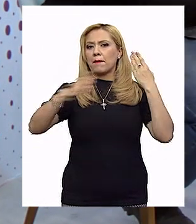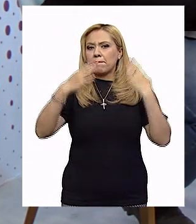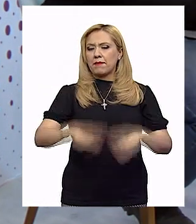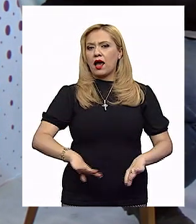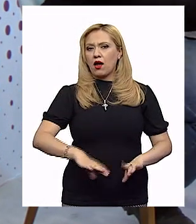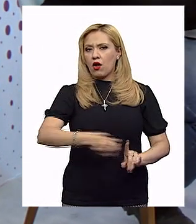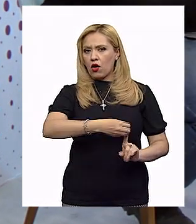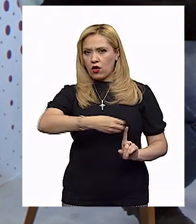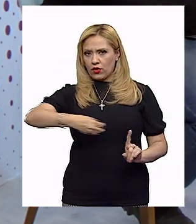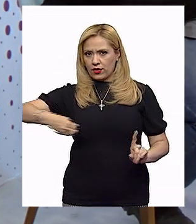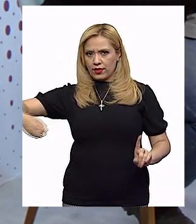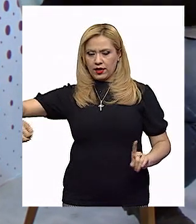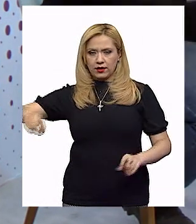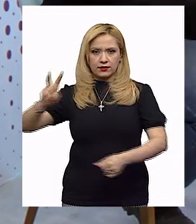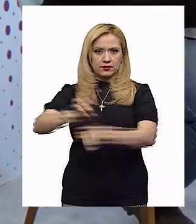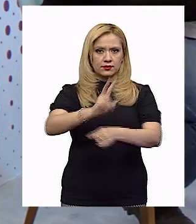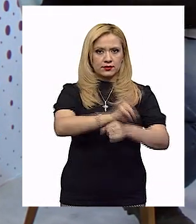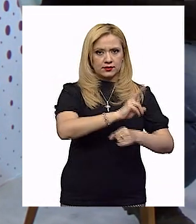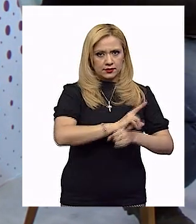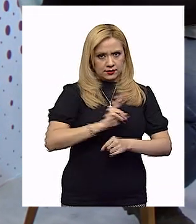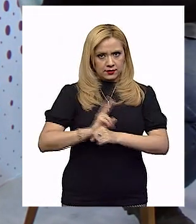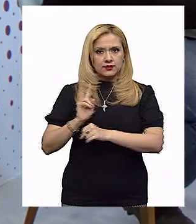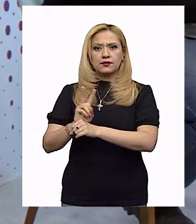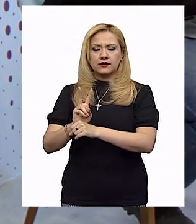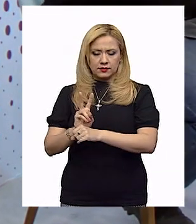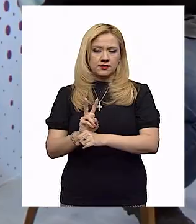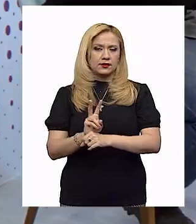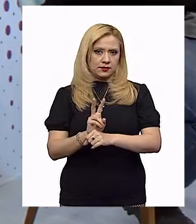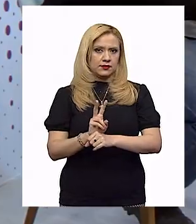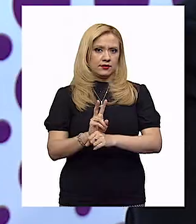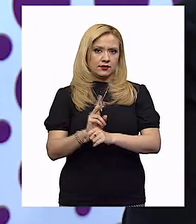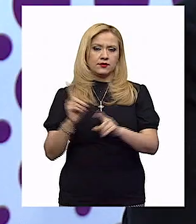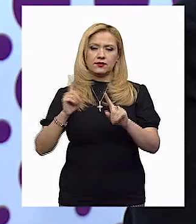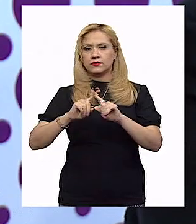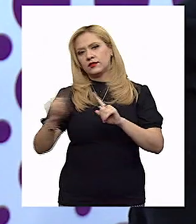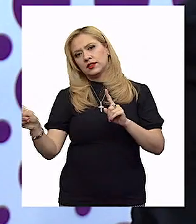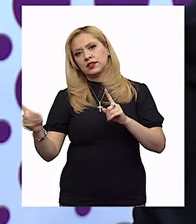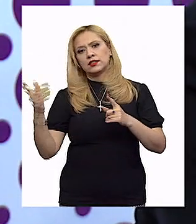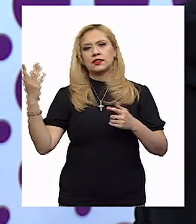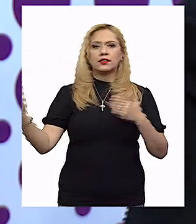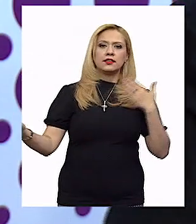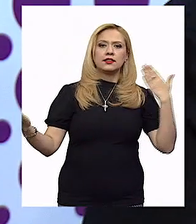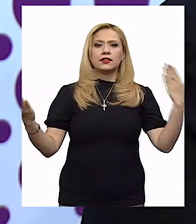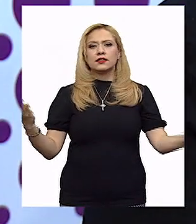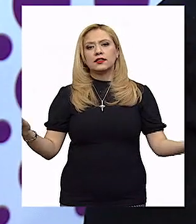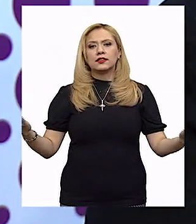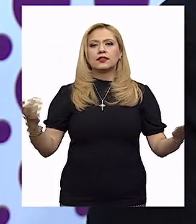regulador bancario de valores. Entonces, las distintas bolsas